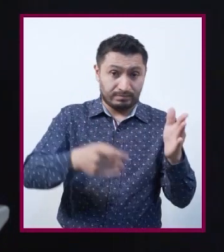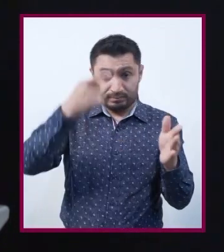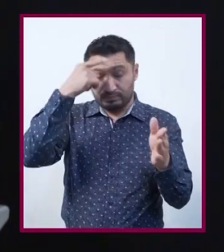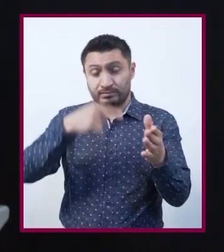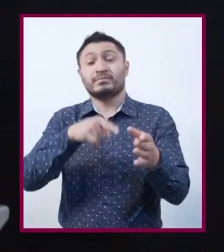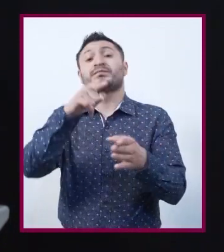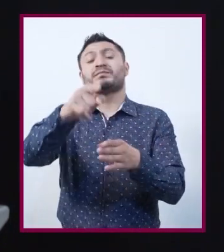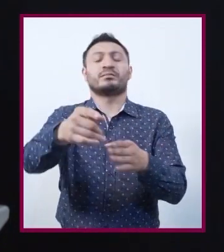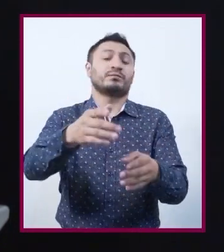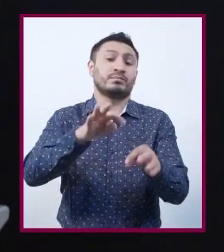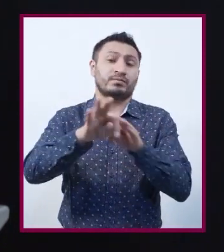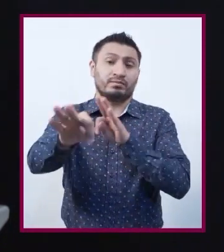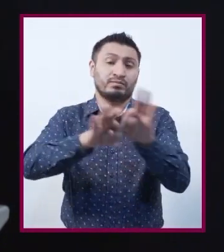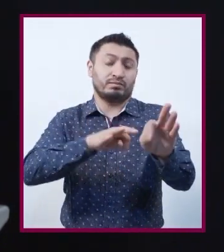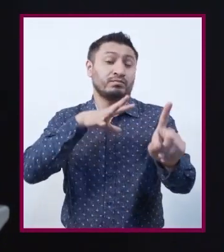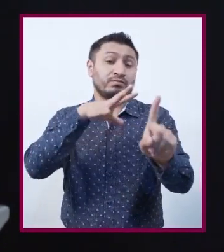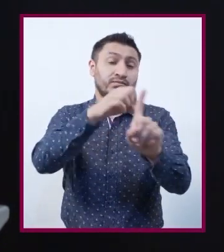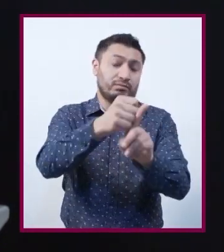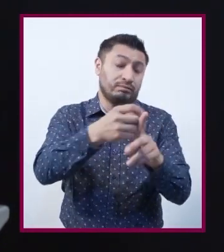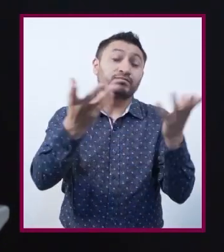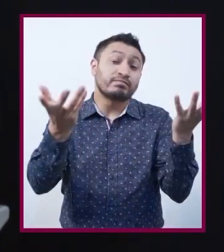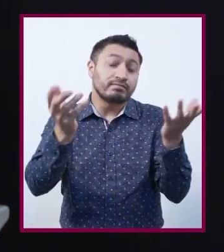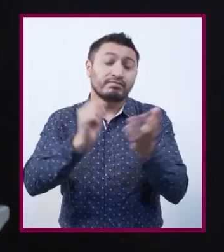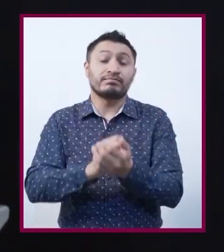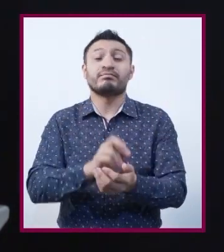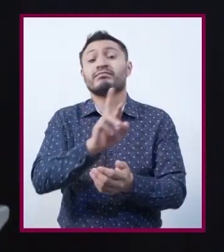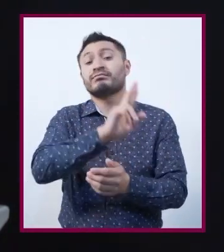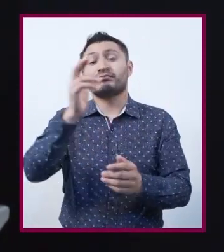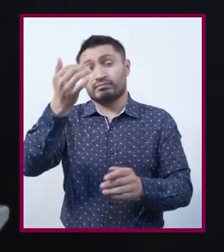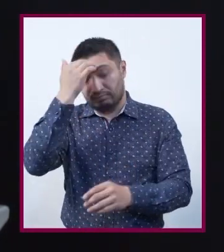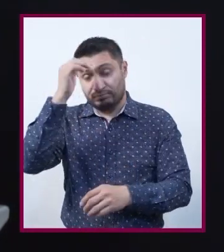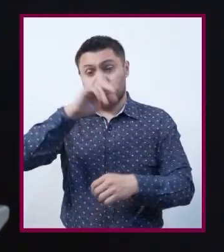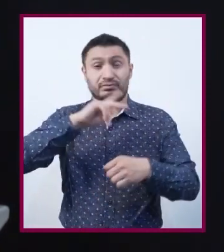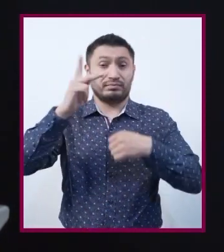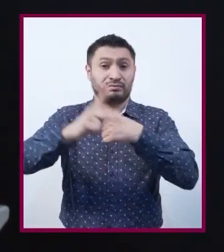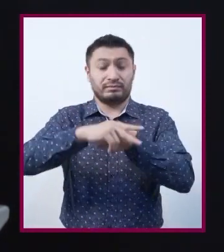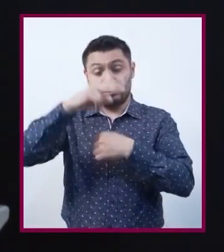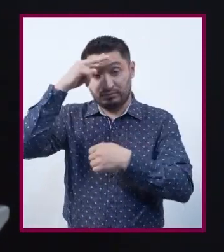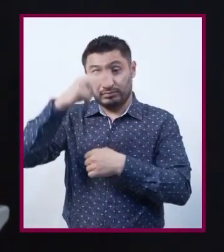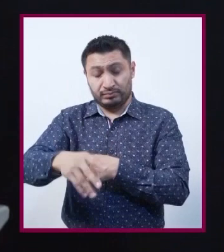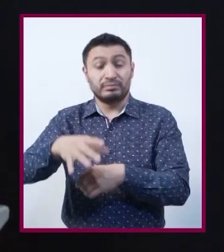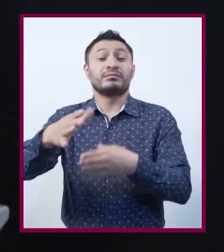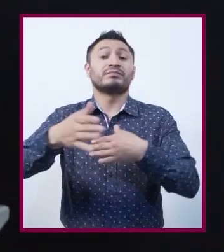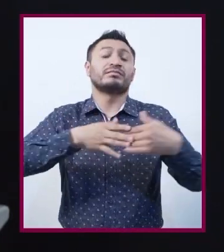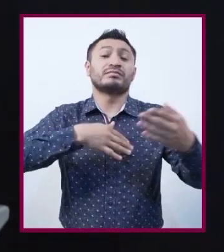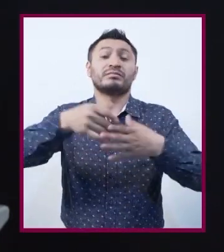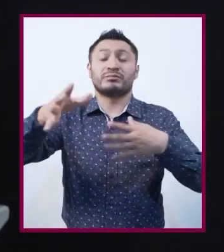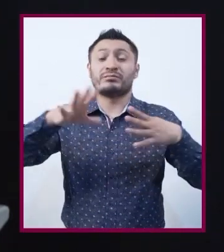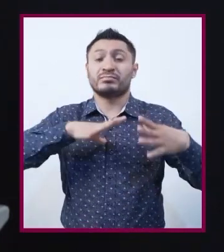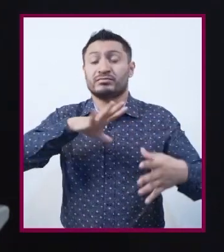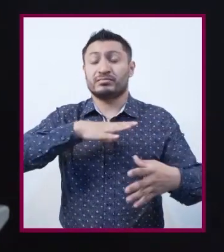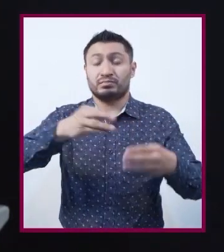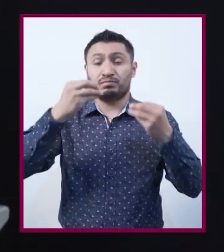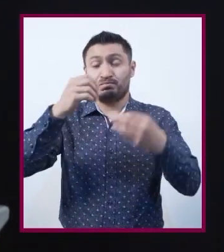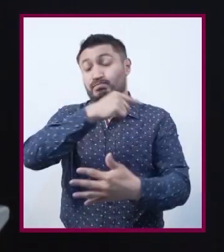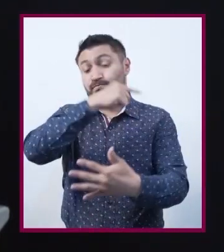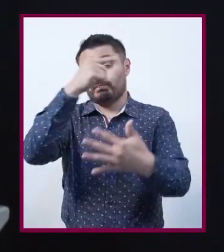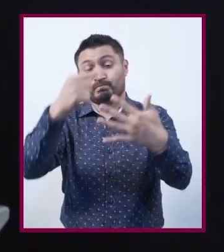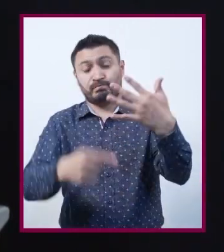tener. Con todo, hay que reconocer que en nuestro país hoy en día tenemos muchas alternativas para